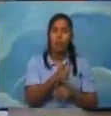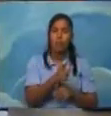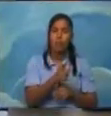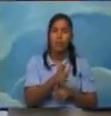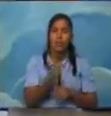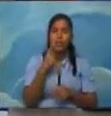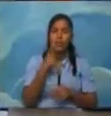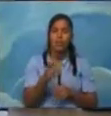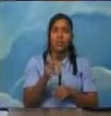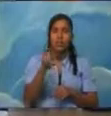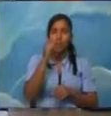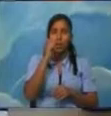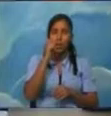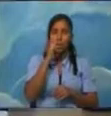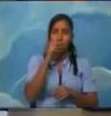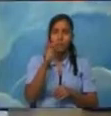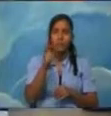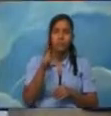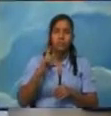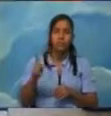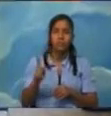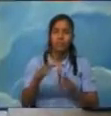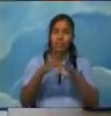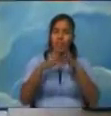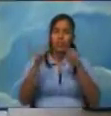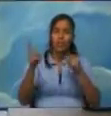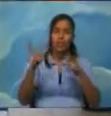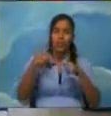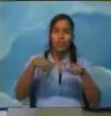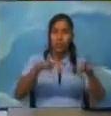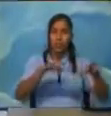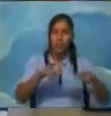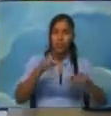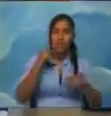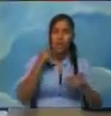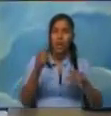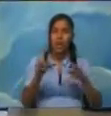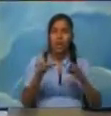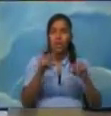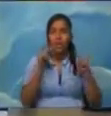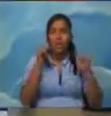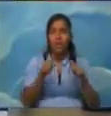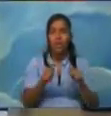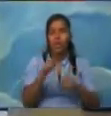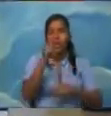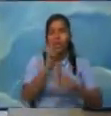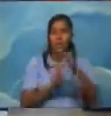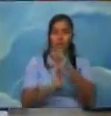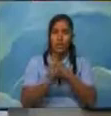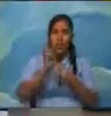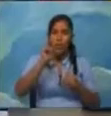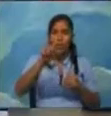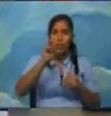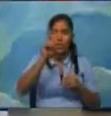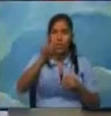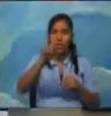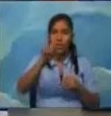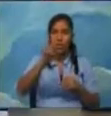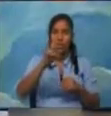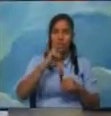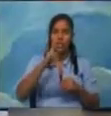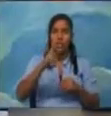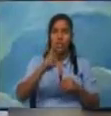el apóstol Pablo allá en Atenas. Aquí, amados hermanos, en el versículo 22,